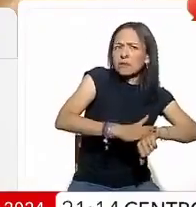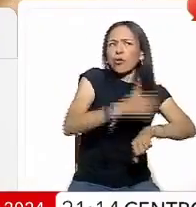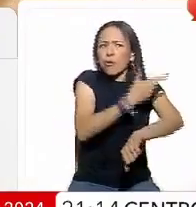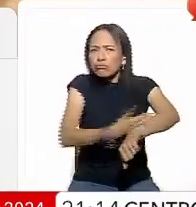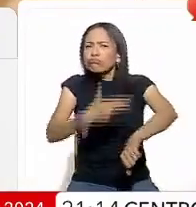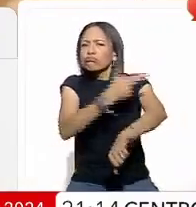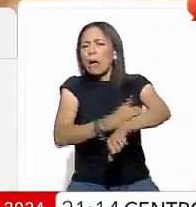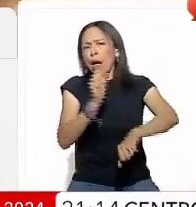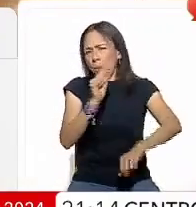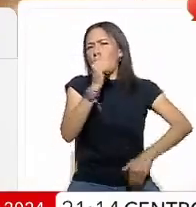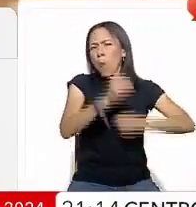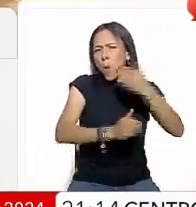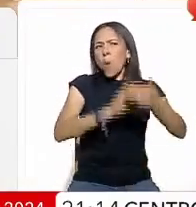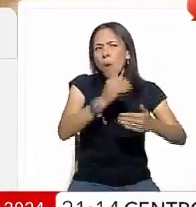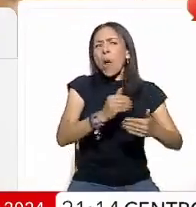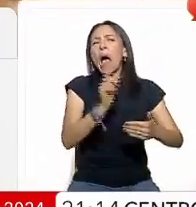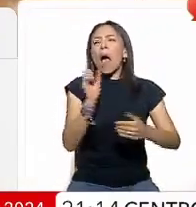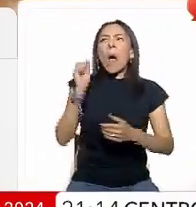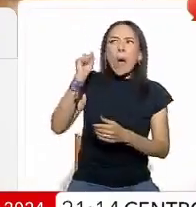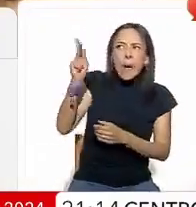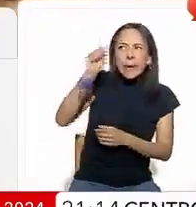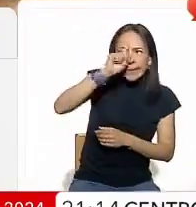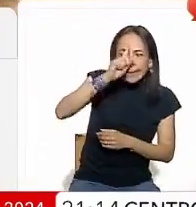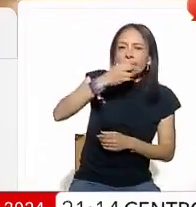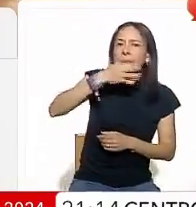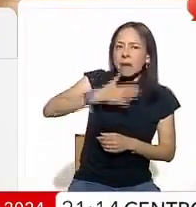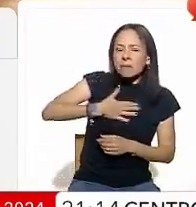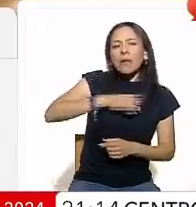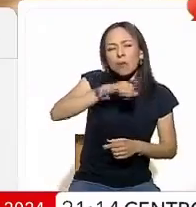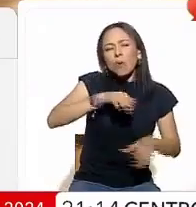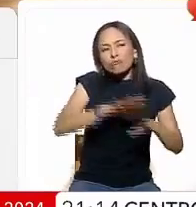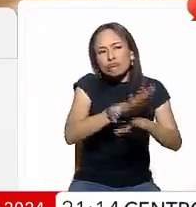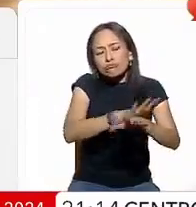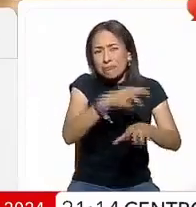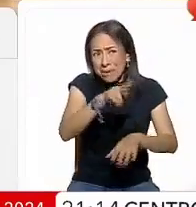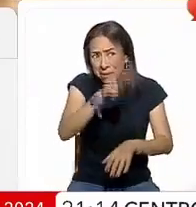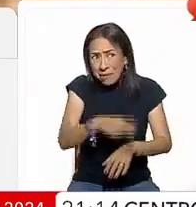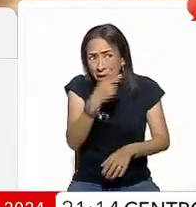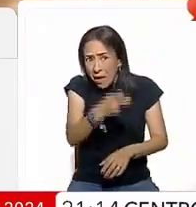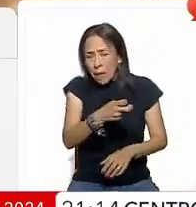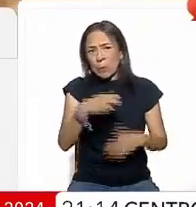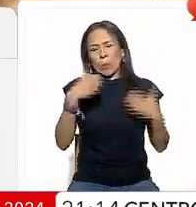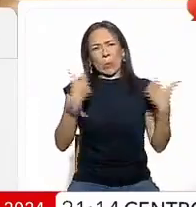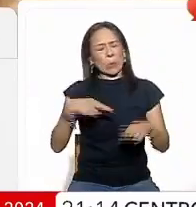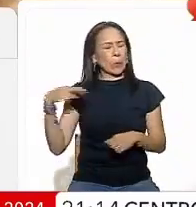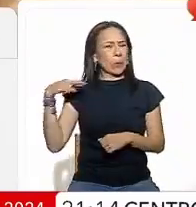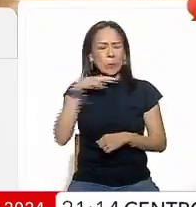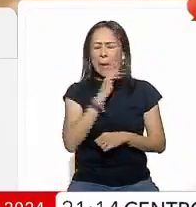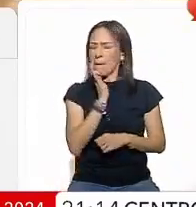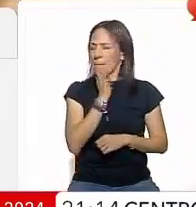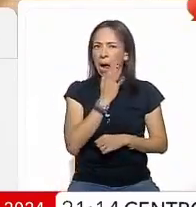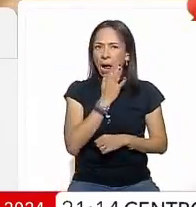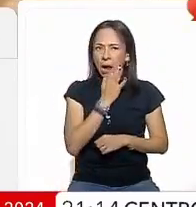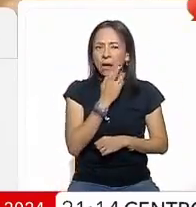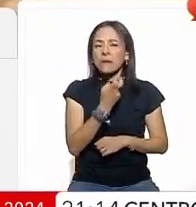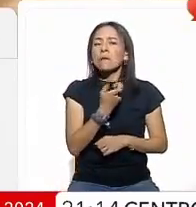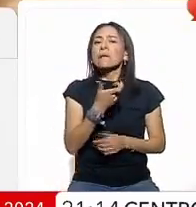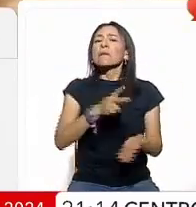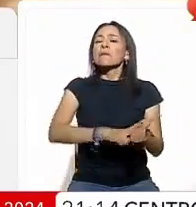auditorías, pero es una magna obra que se hizo en tiempo récord a un costo verdaderamente